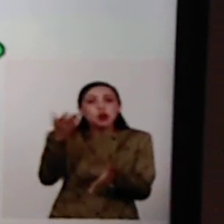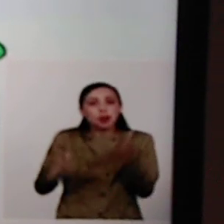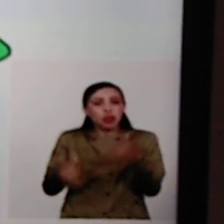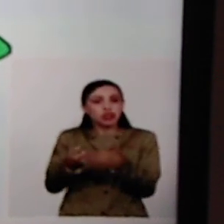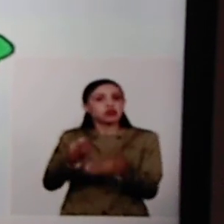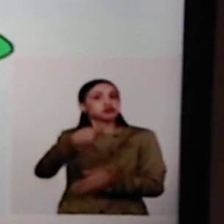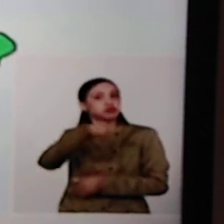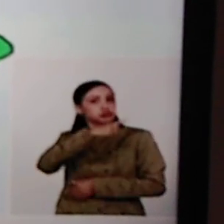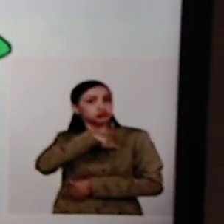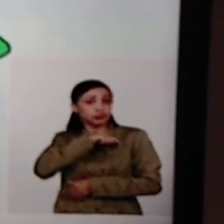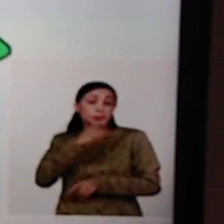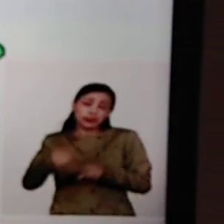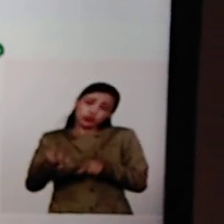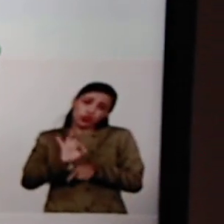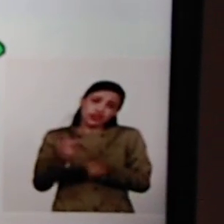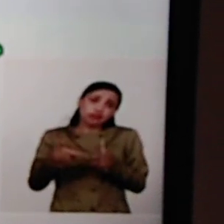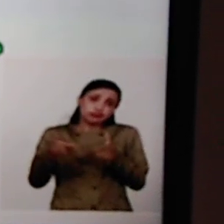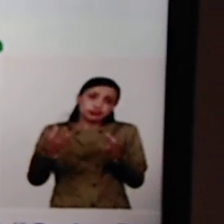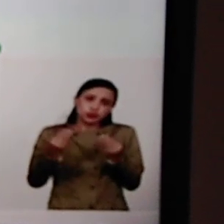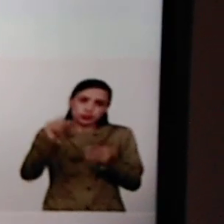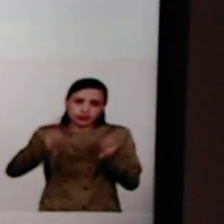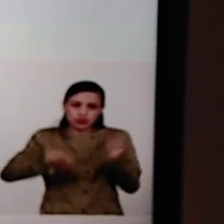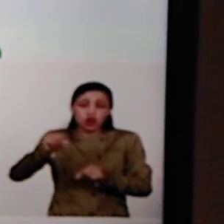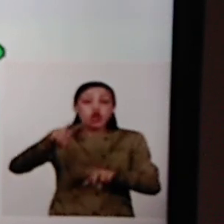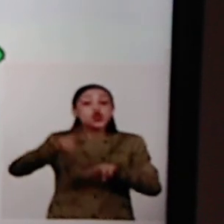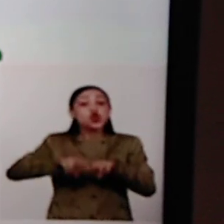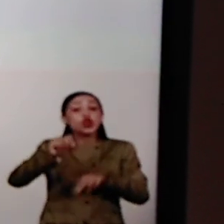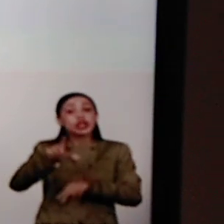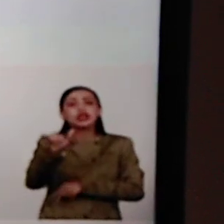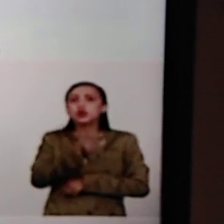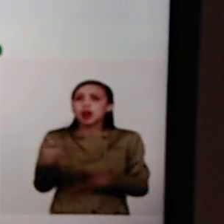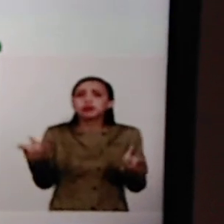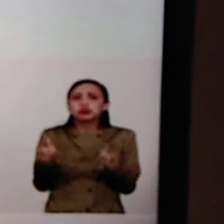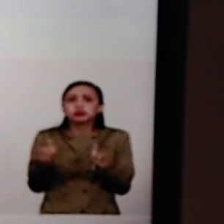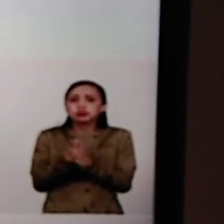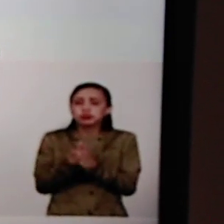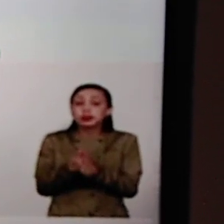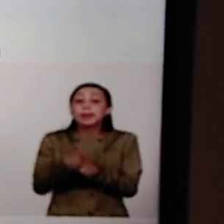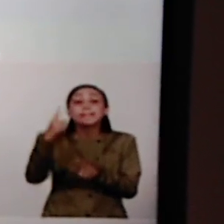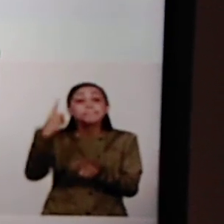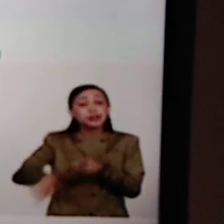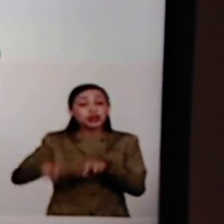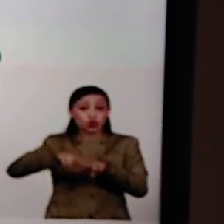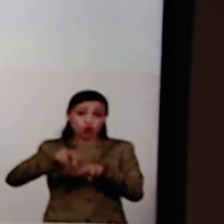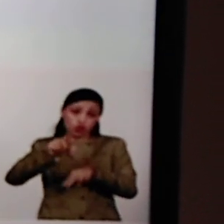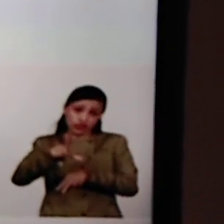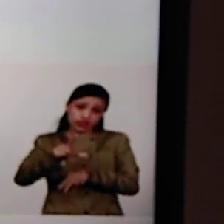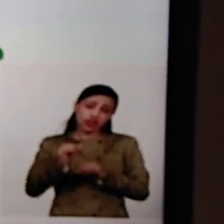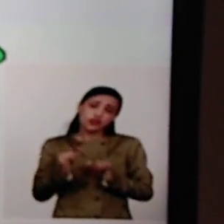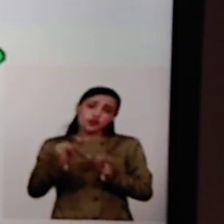y Holguín, que va fluctuando, aunque en Holguín hay que decir que un evento institucional